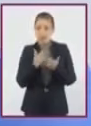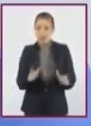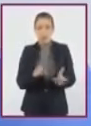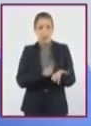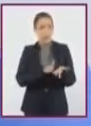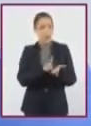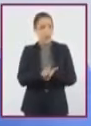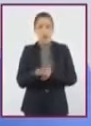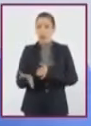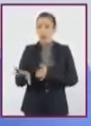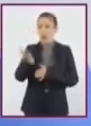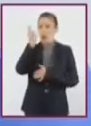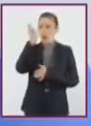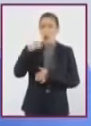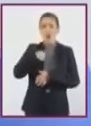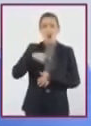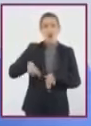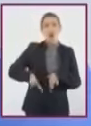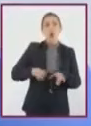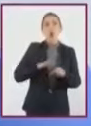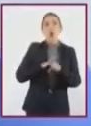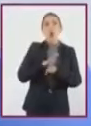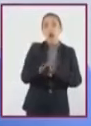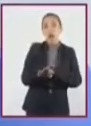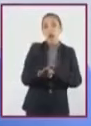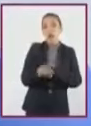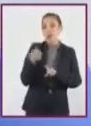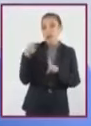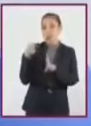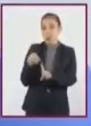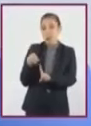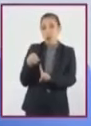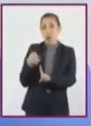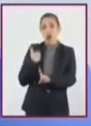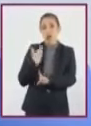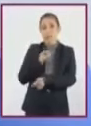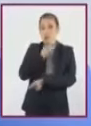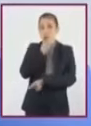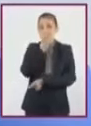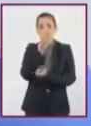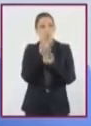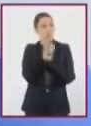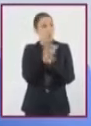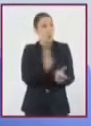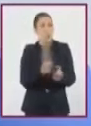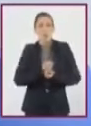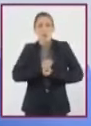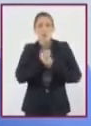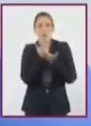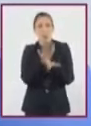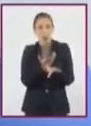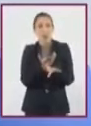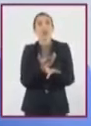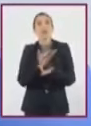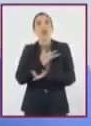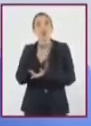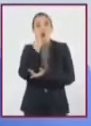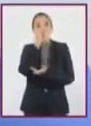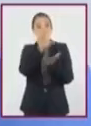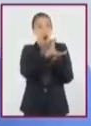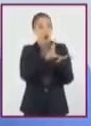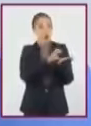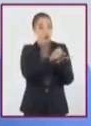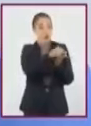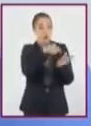libre derecho a elegir a nuestros gobernantes de manera directa y expresarnos libremente. Tenemos una